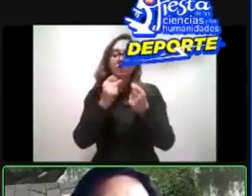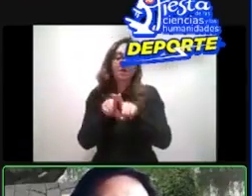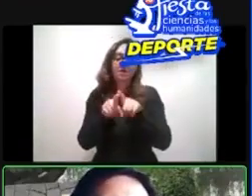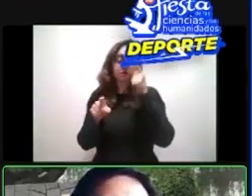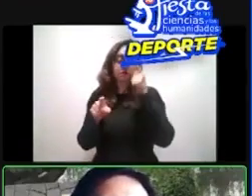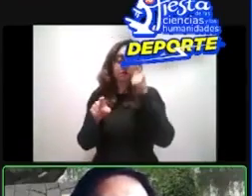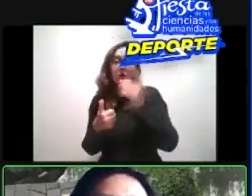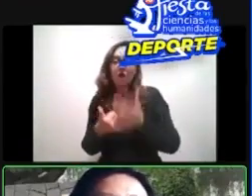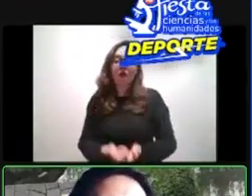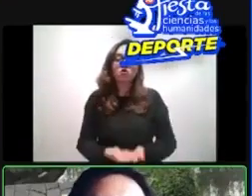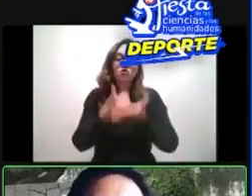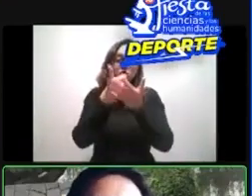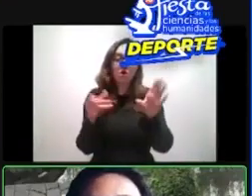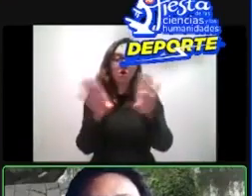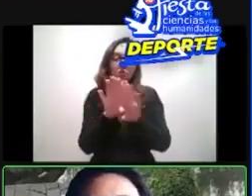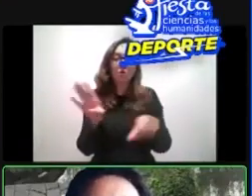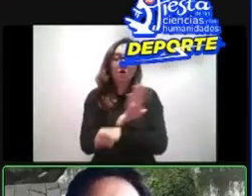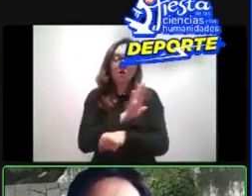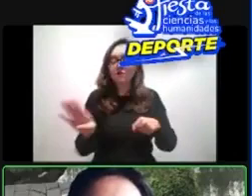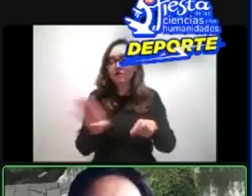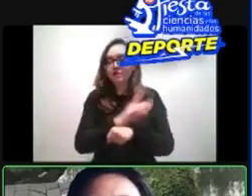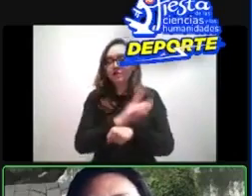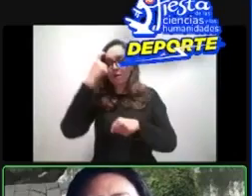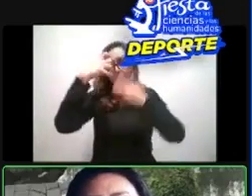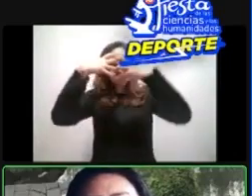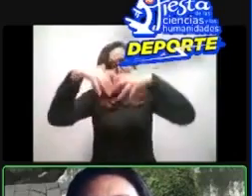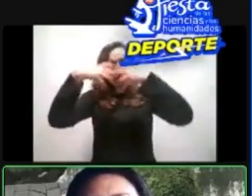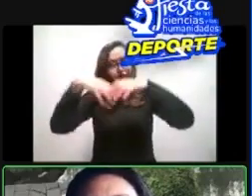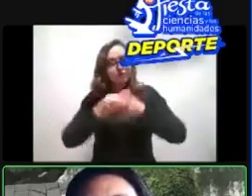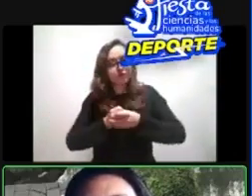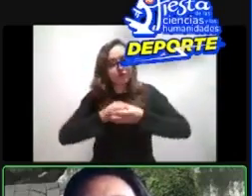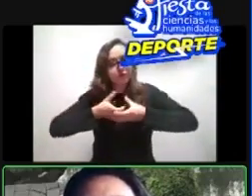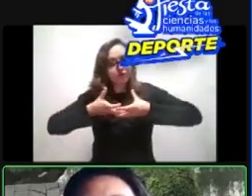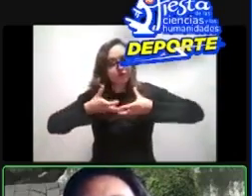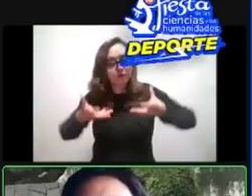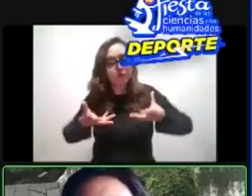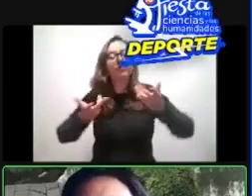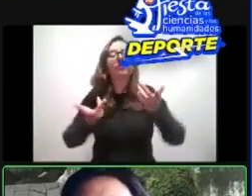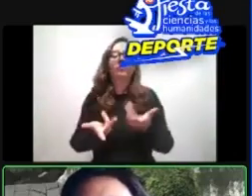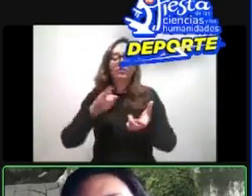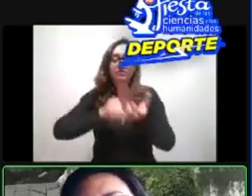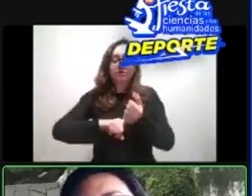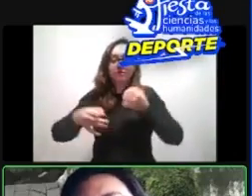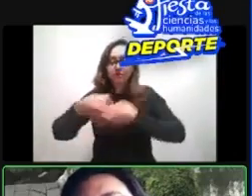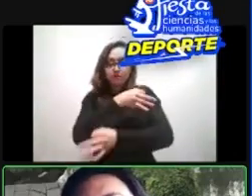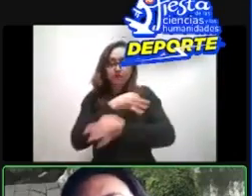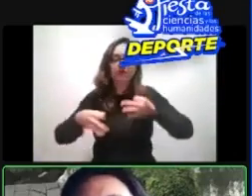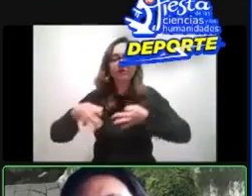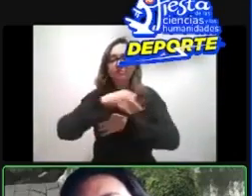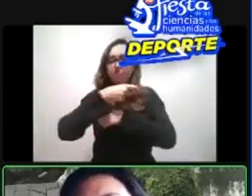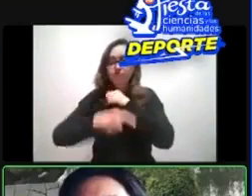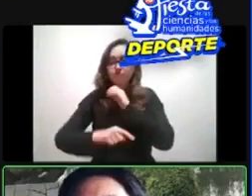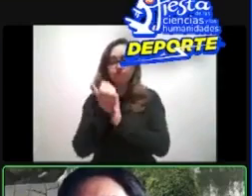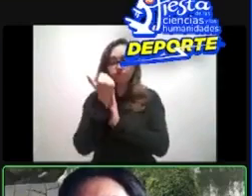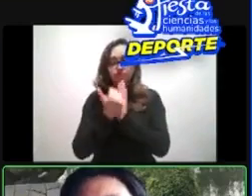van a ayudar o beneficiar a nuestro cerebro para su crecimiento, reducir el daño en las células cerebrales, estimular